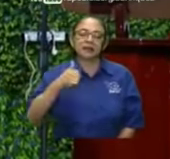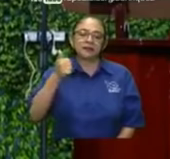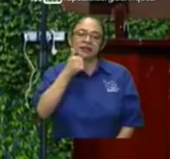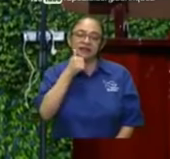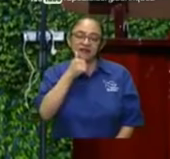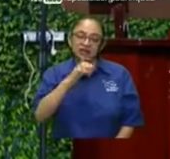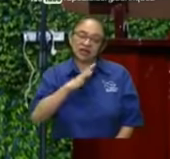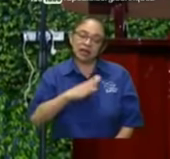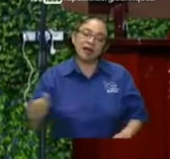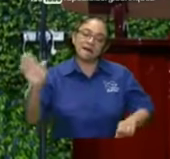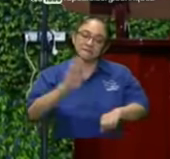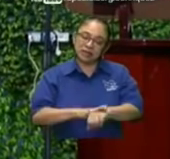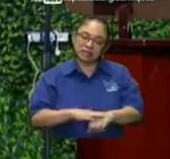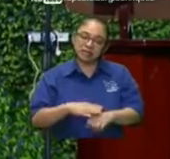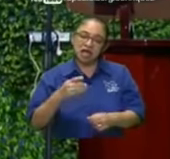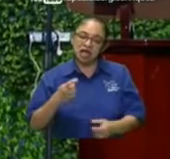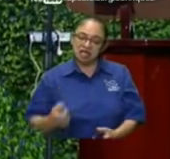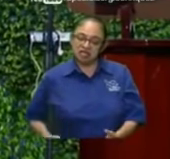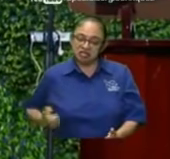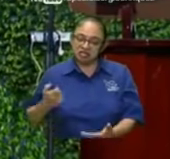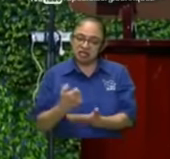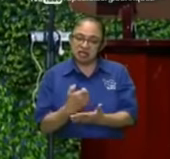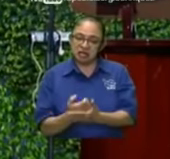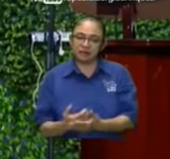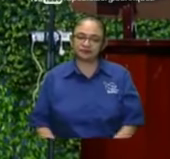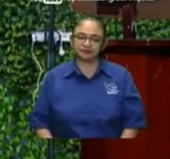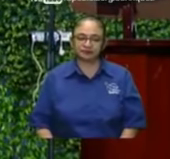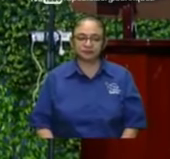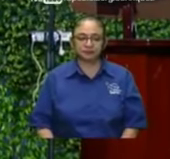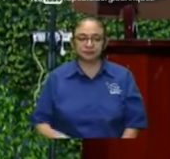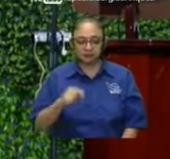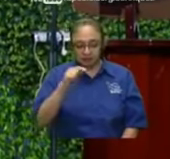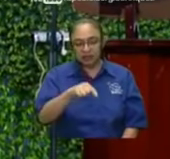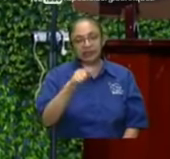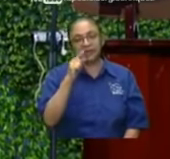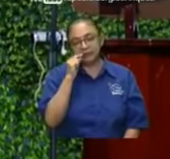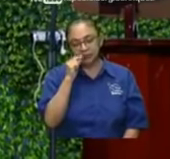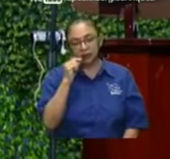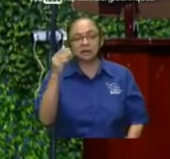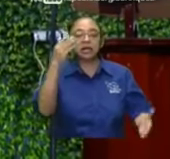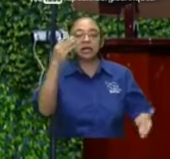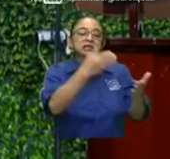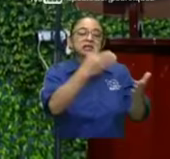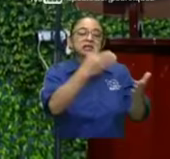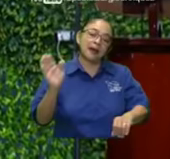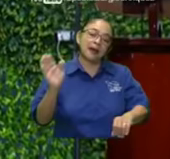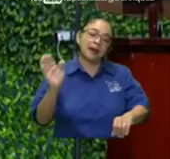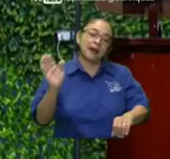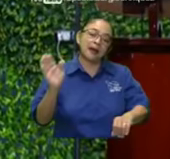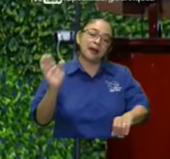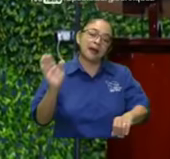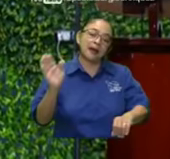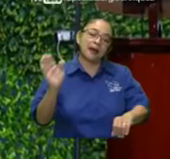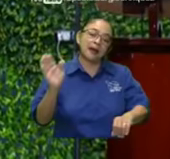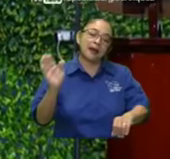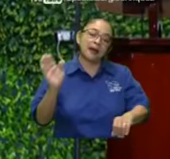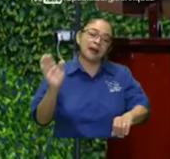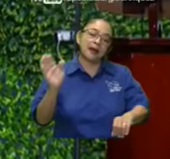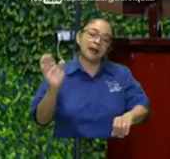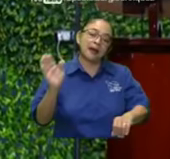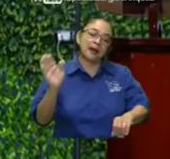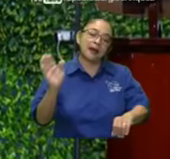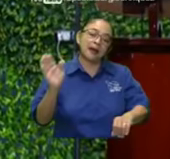gente. Llega tarde a trabajar, no hace, ay, para que tengan más dinero. Si animó, si para eso es el jefe, ¿ves? Si es el dueño, ni modo que va a